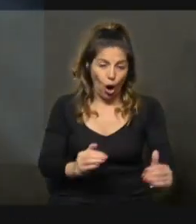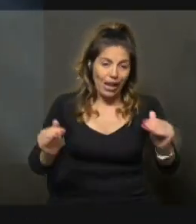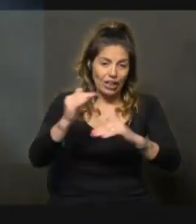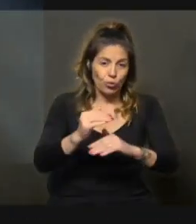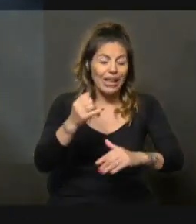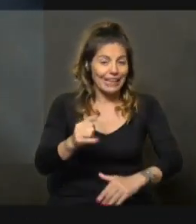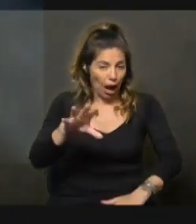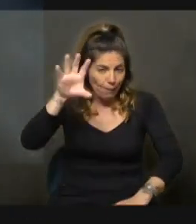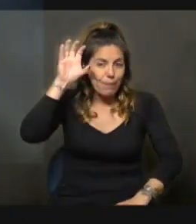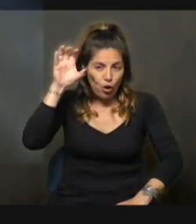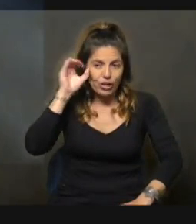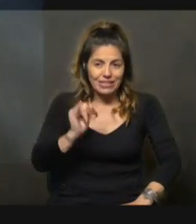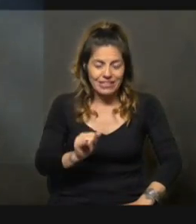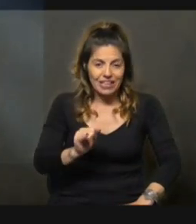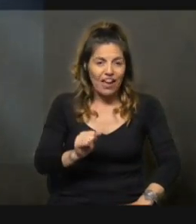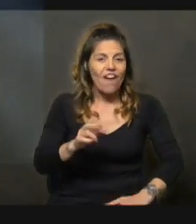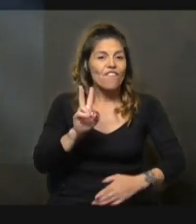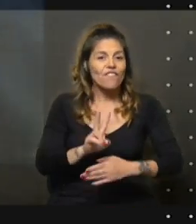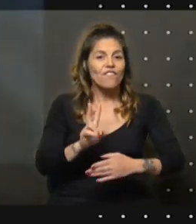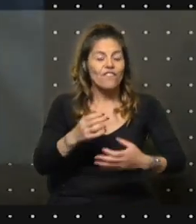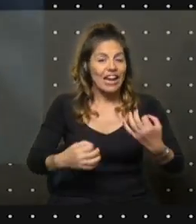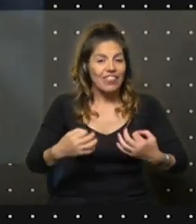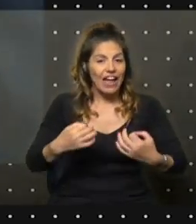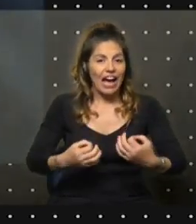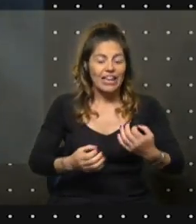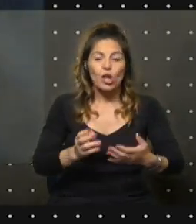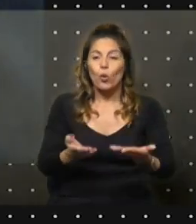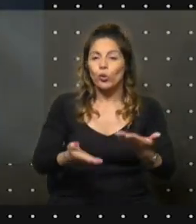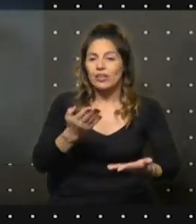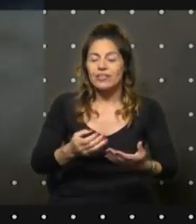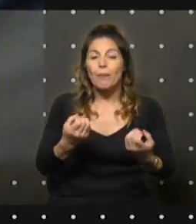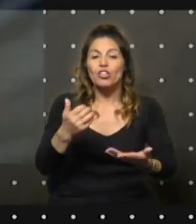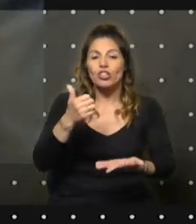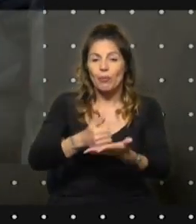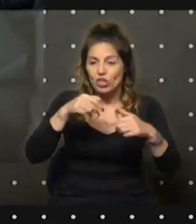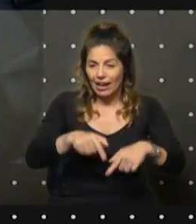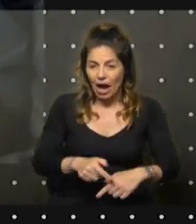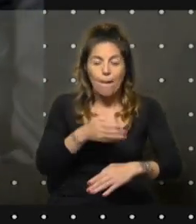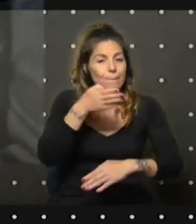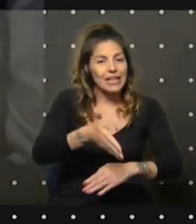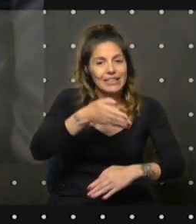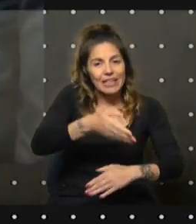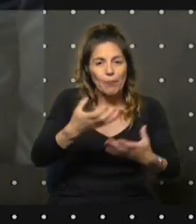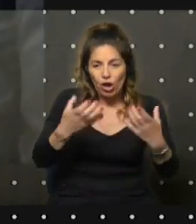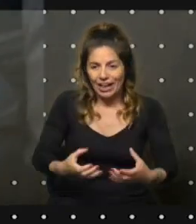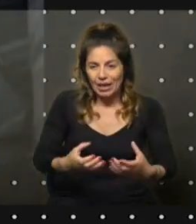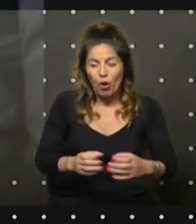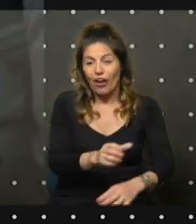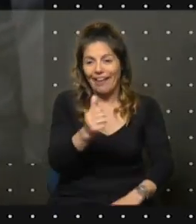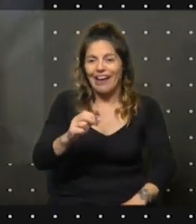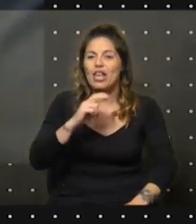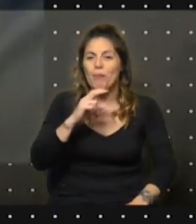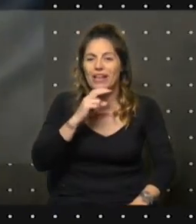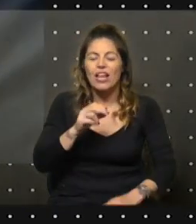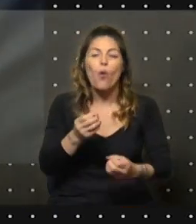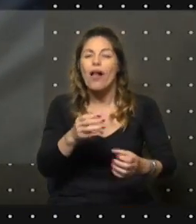memoria verdad y Justicia y bueno por eso estamos acá militamos toda la campaña y bueno queremos que gane Sergio Tomás maa y cuál es el